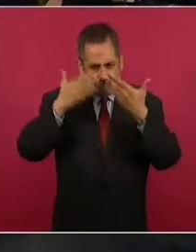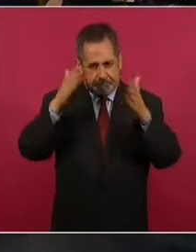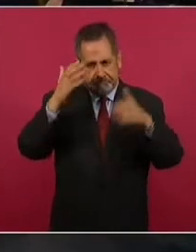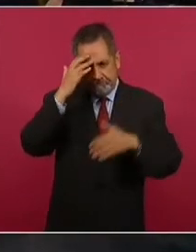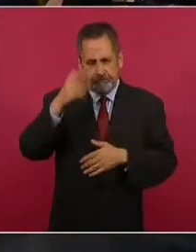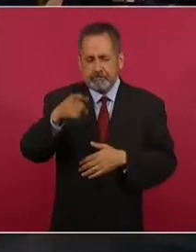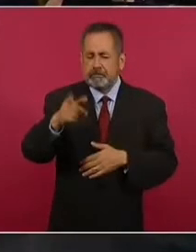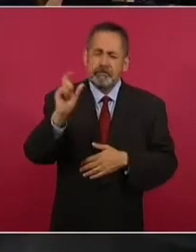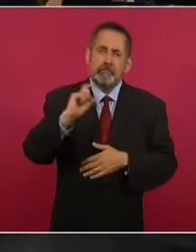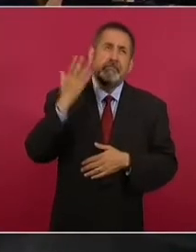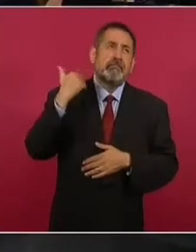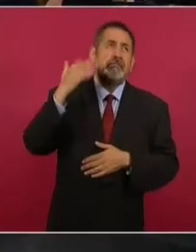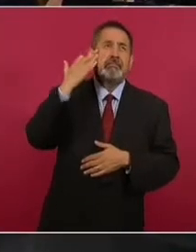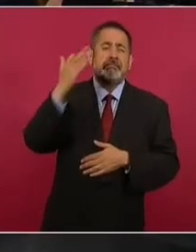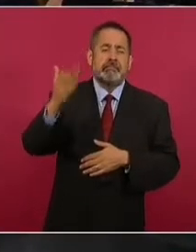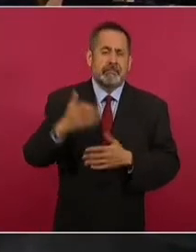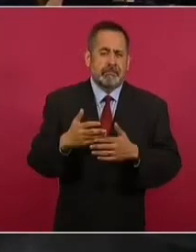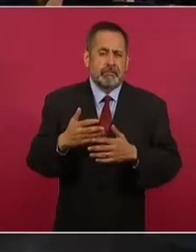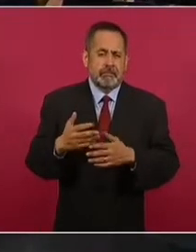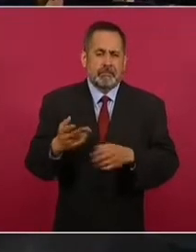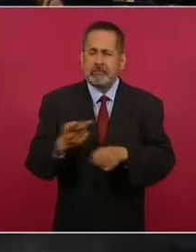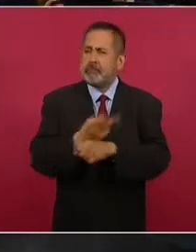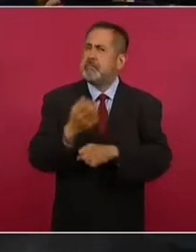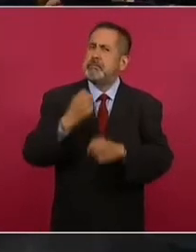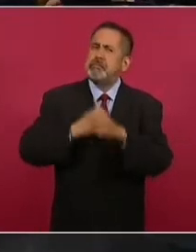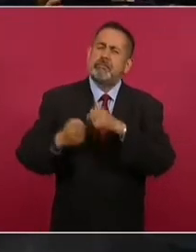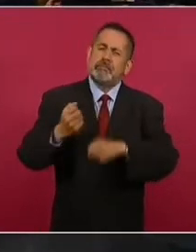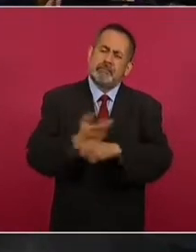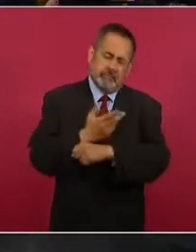¿cuándo fue eso? ¿Cuántos años lleva eso?